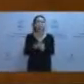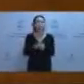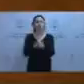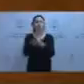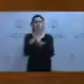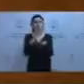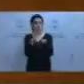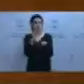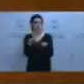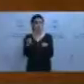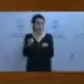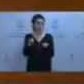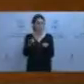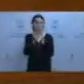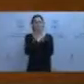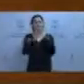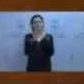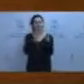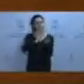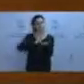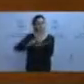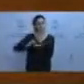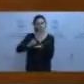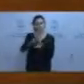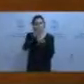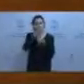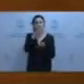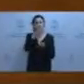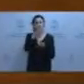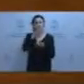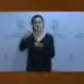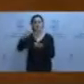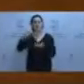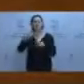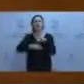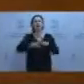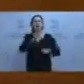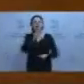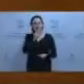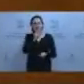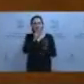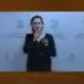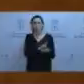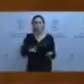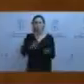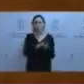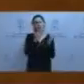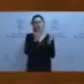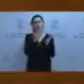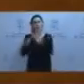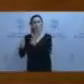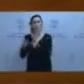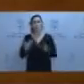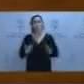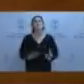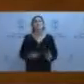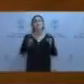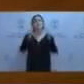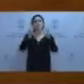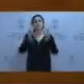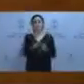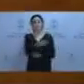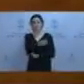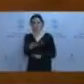de la información suficientemente segmentada. ¿Cómo lo van a hacer? ¿Cómo se lleva a cabo esta segmentación? Y una vez que determinen la causa de la